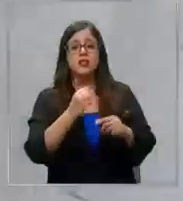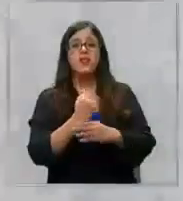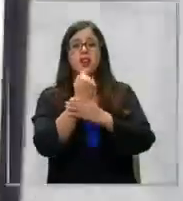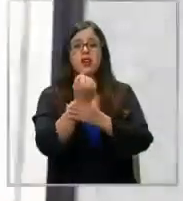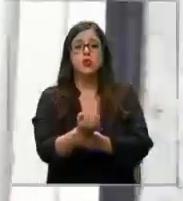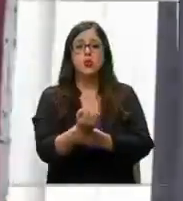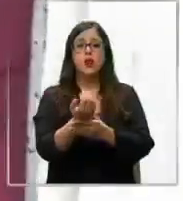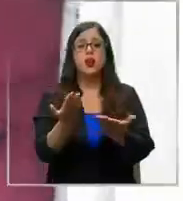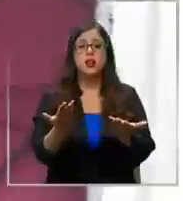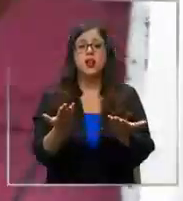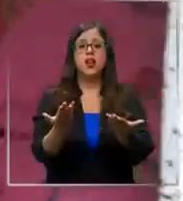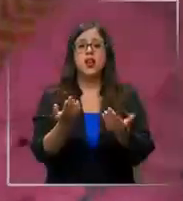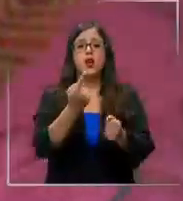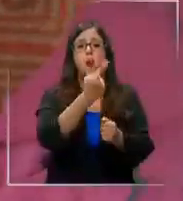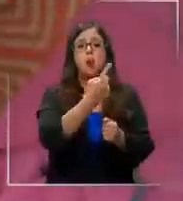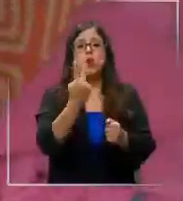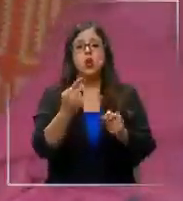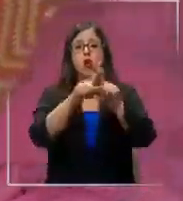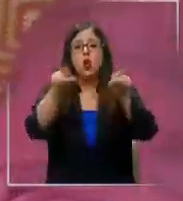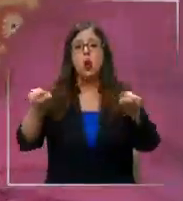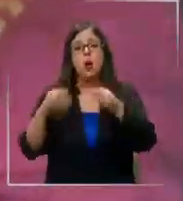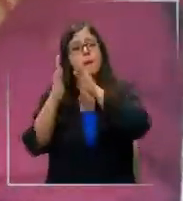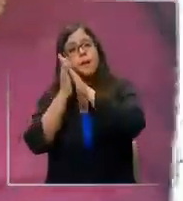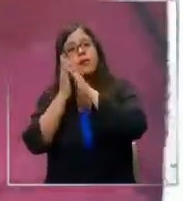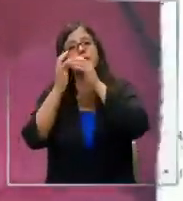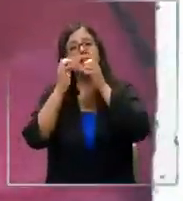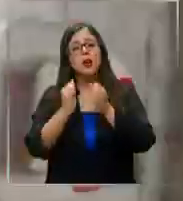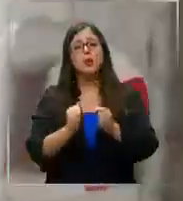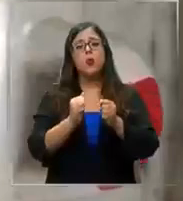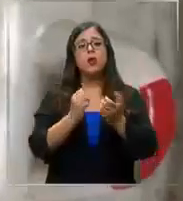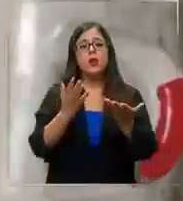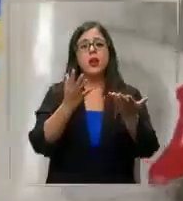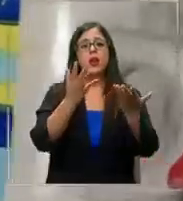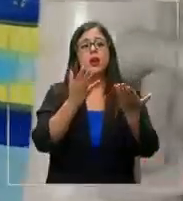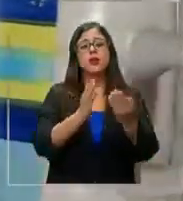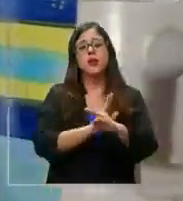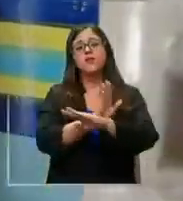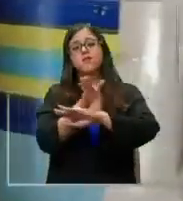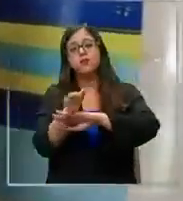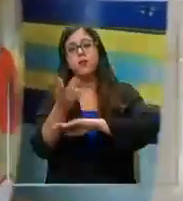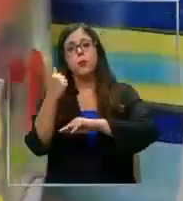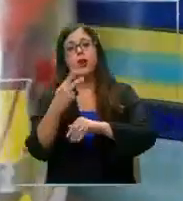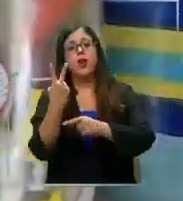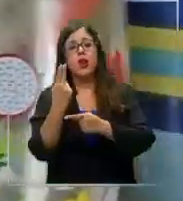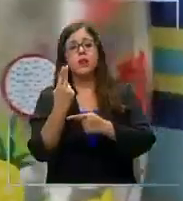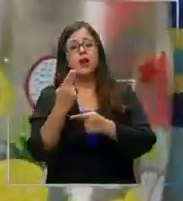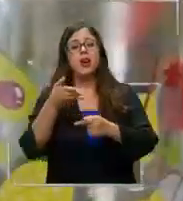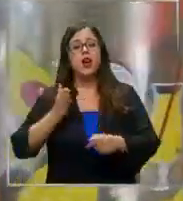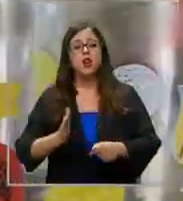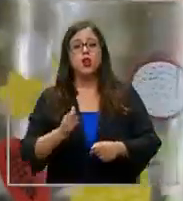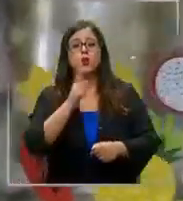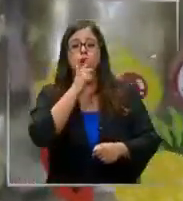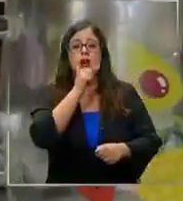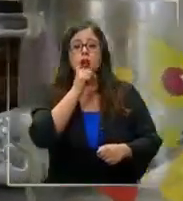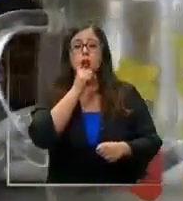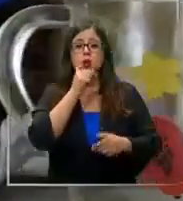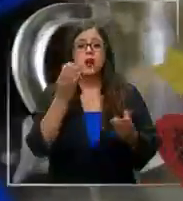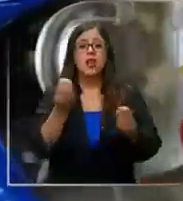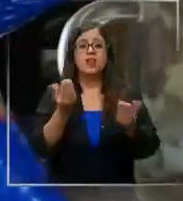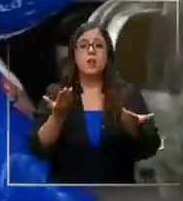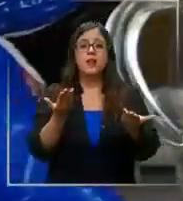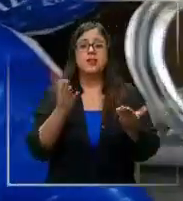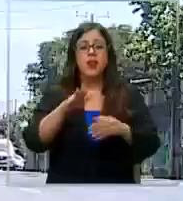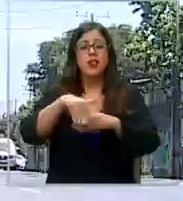ayudarán a financiar una o dos habitaciones para que puedan trasladarse. Pese a ello, la pareja continúa en la incertidumbre de qué